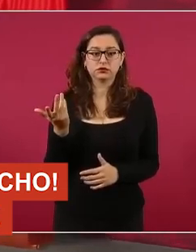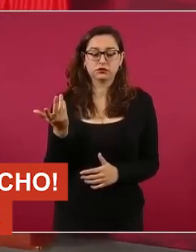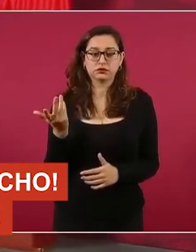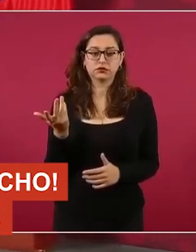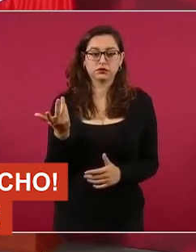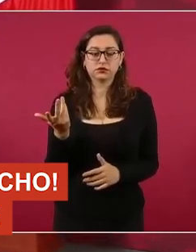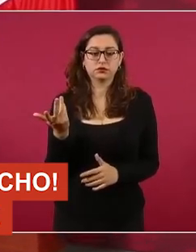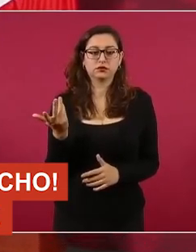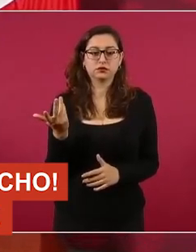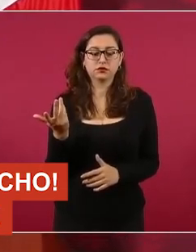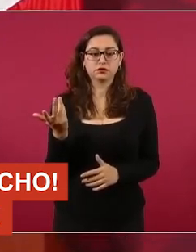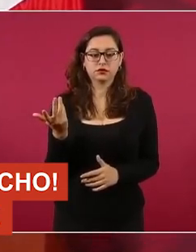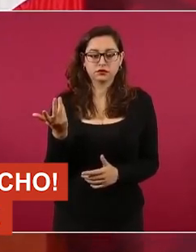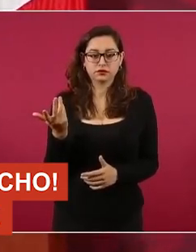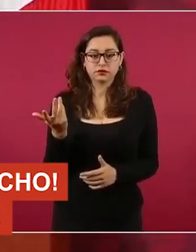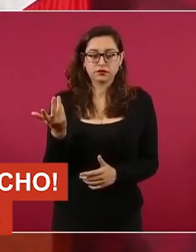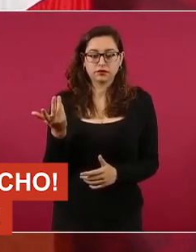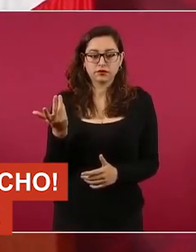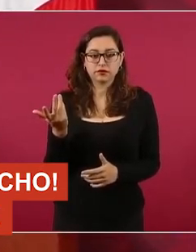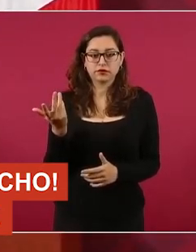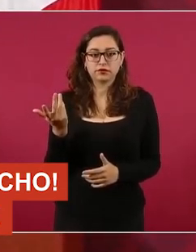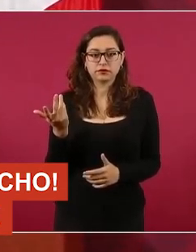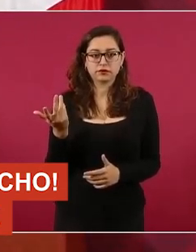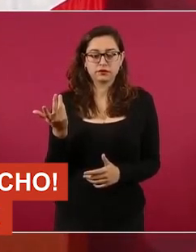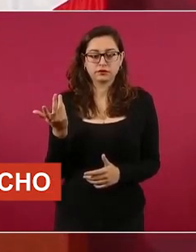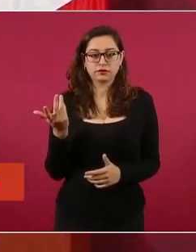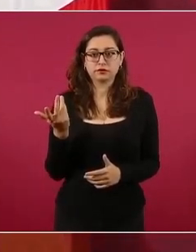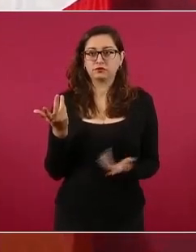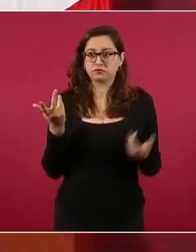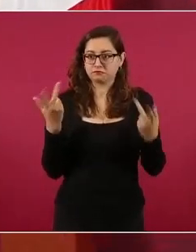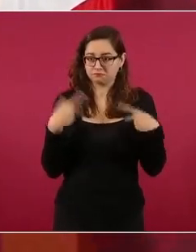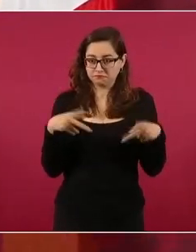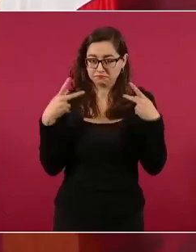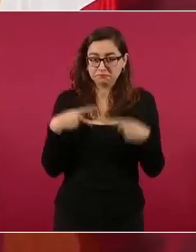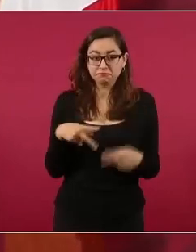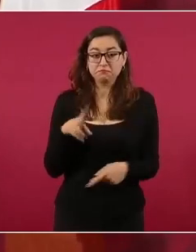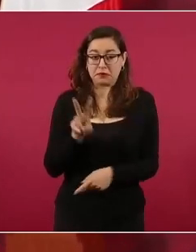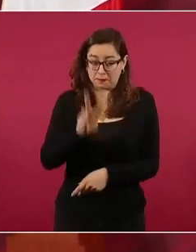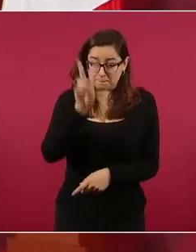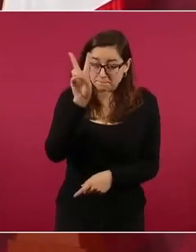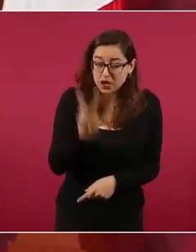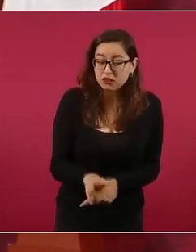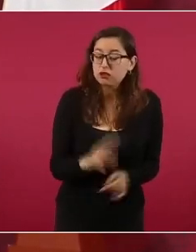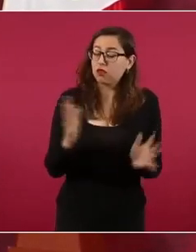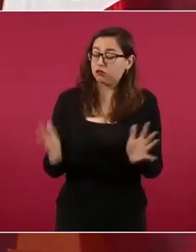gente que quiere de verdad la democracia